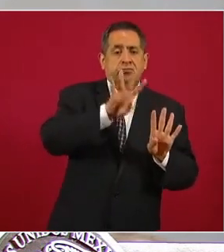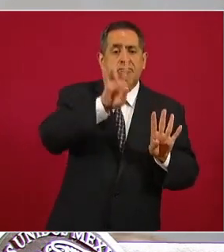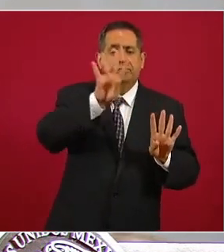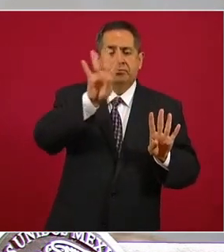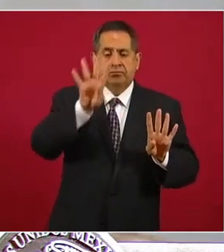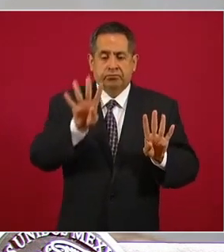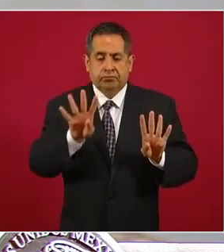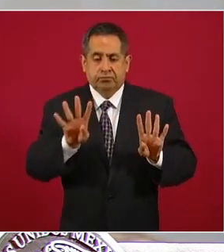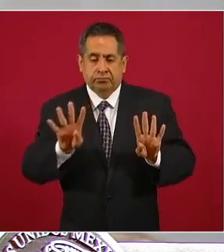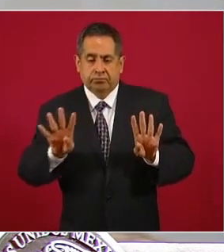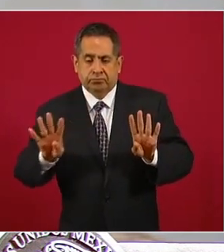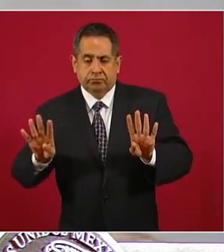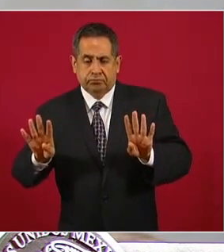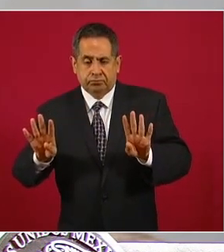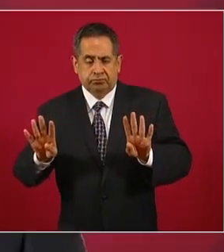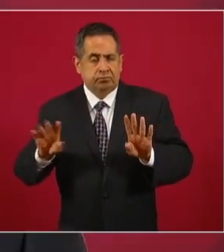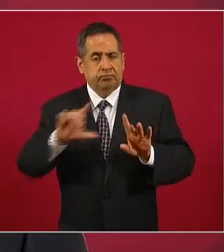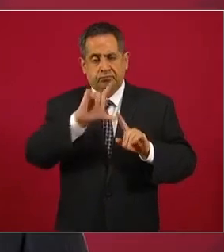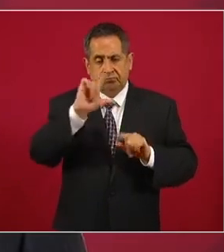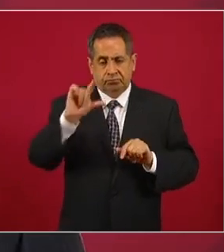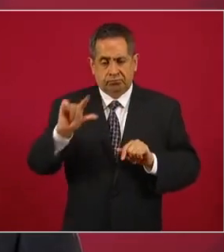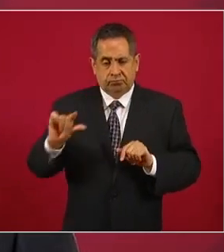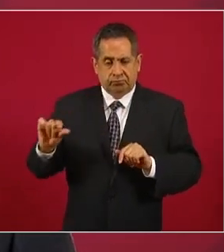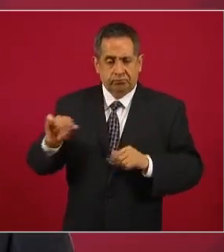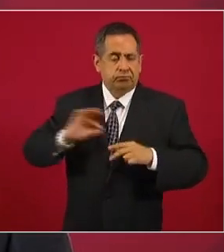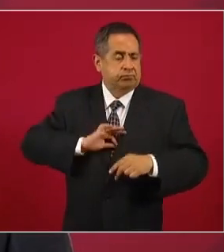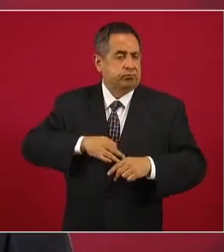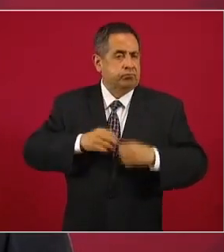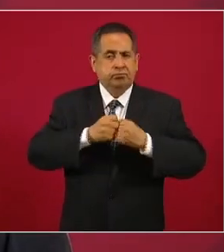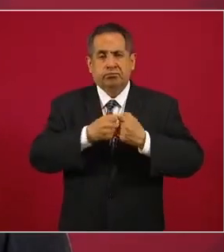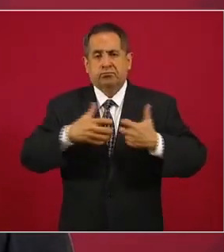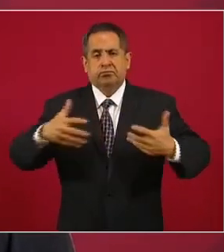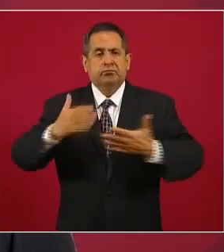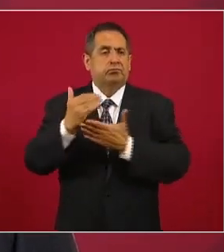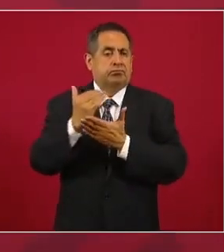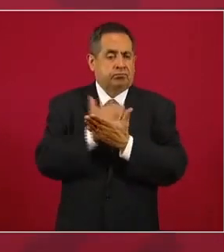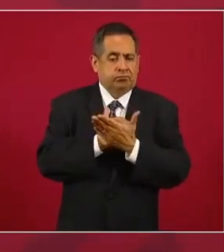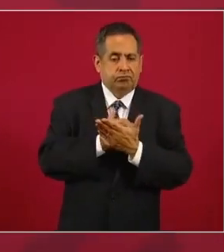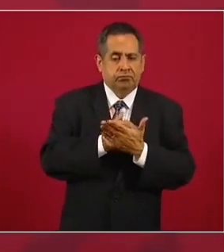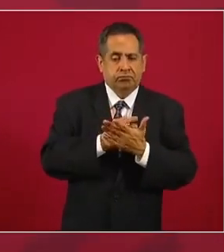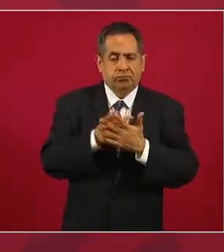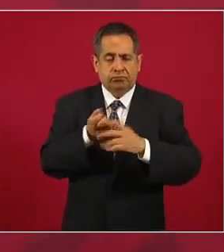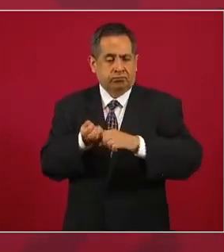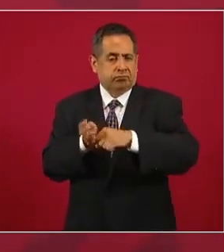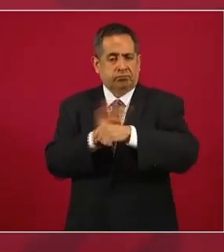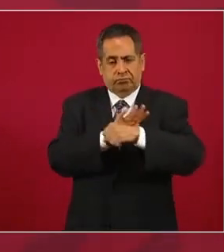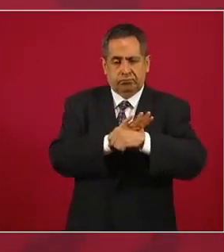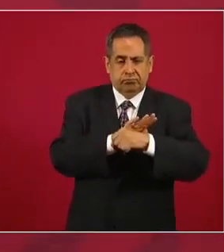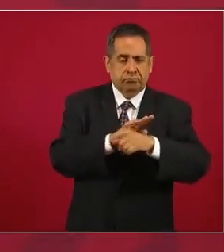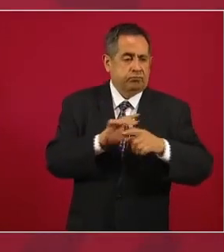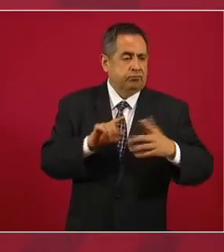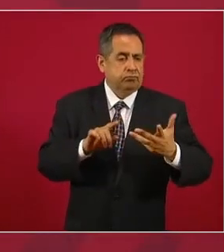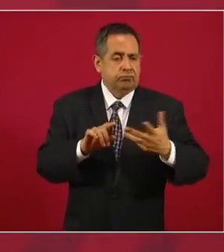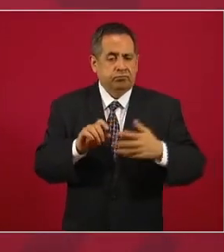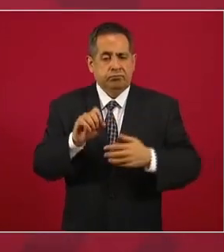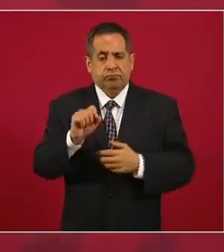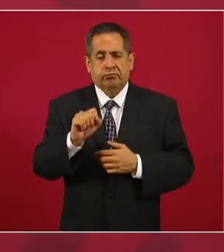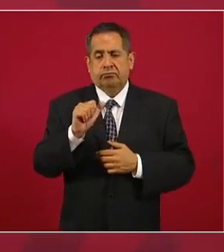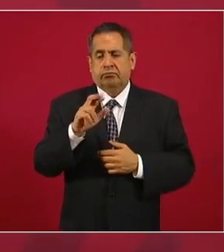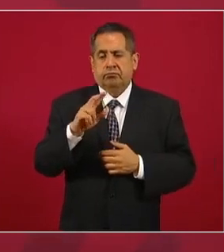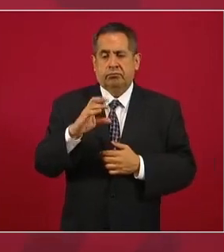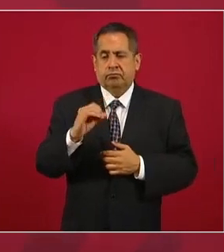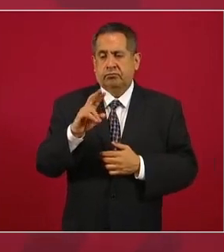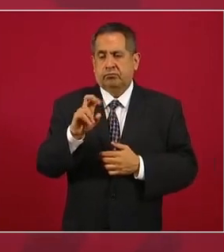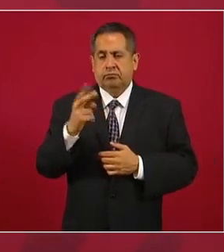epidémica, es decir, este descenso de la intensidad de la epidemia de COVID-19, la pandemia causada por el coronavirus